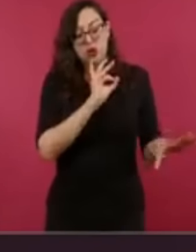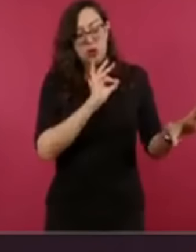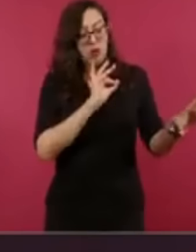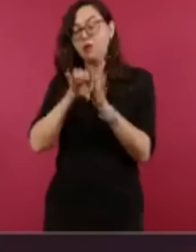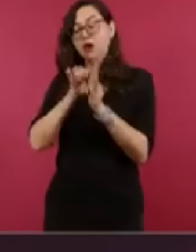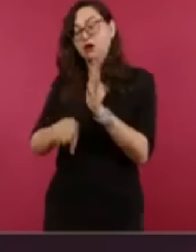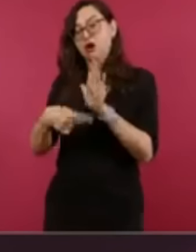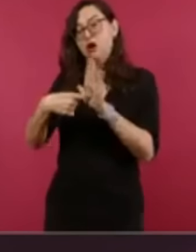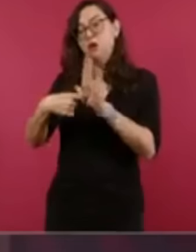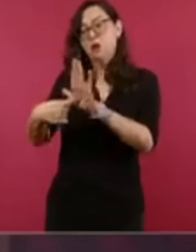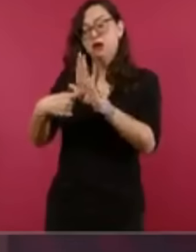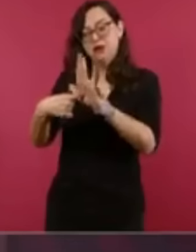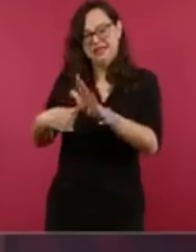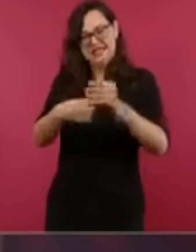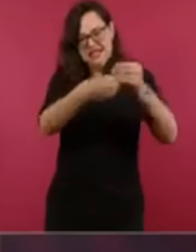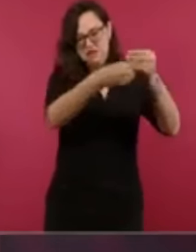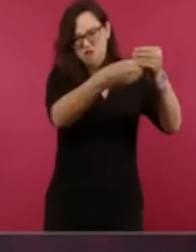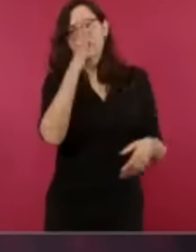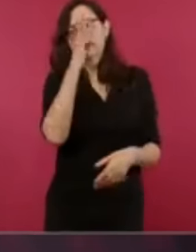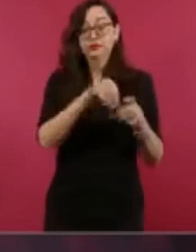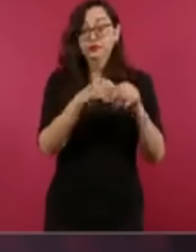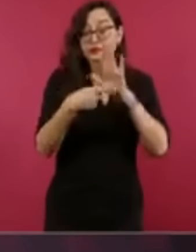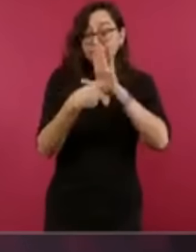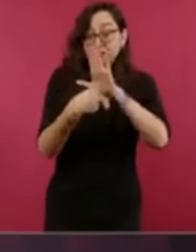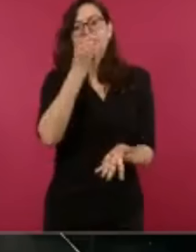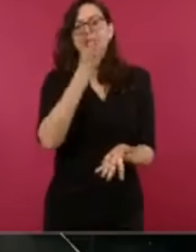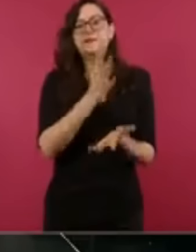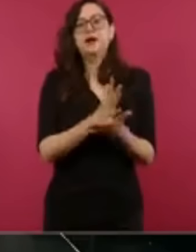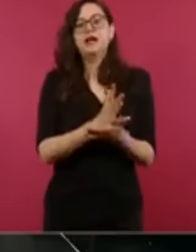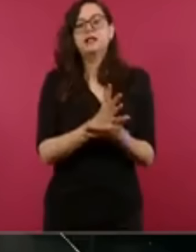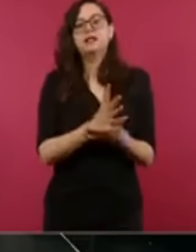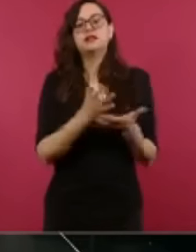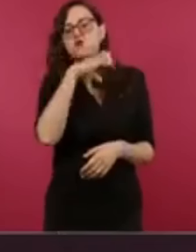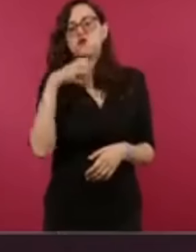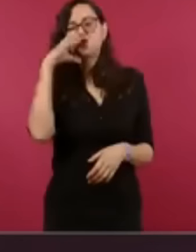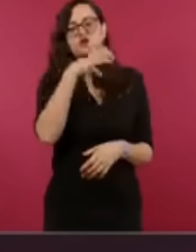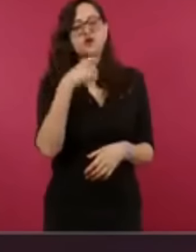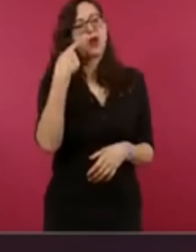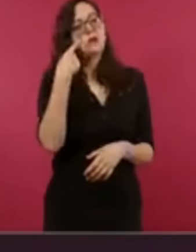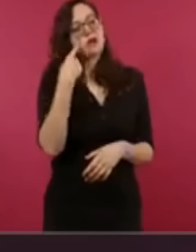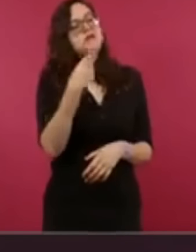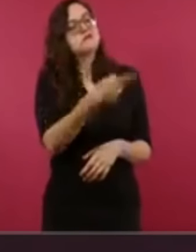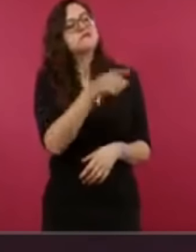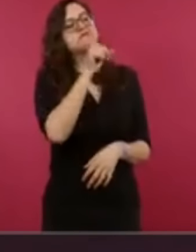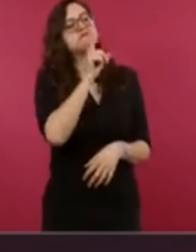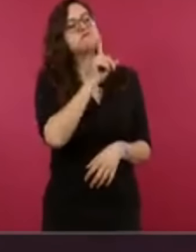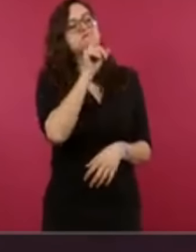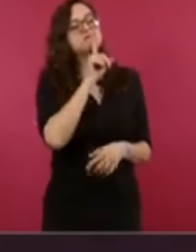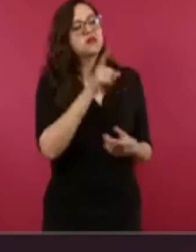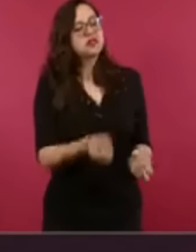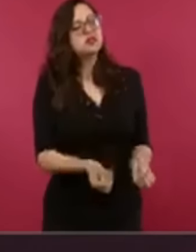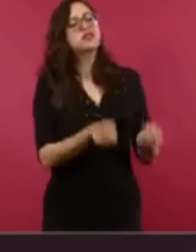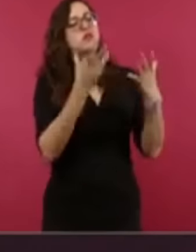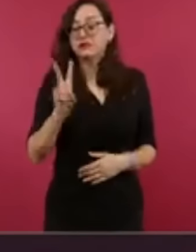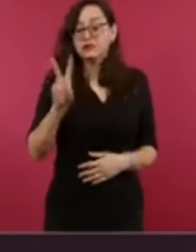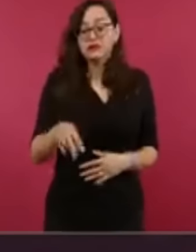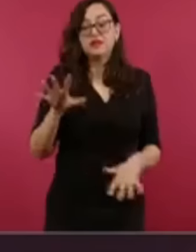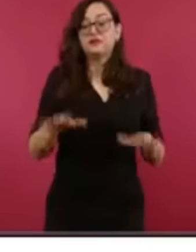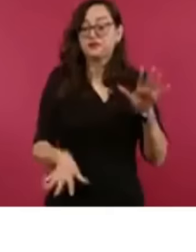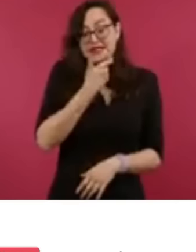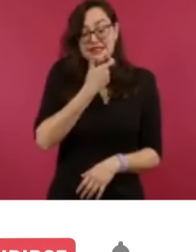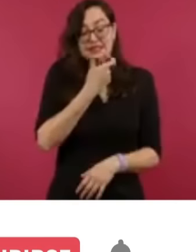de muestra. En algunos casos es para no aburrirnos y no perder el sentido del humor,